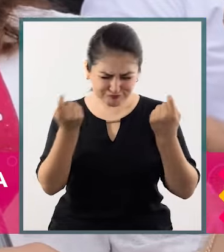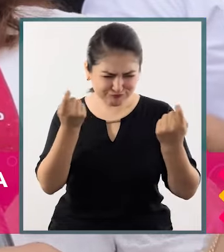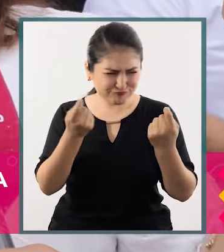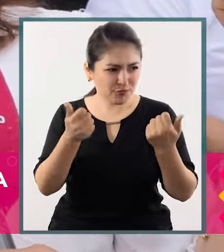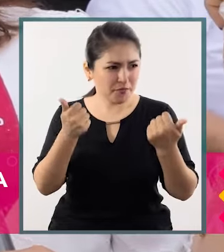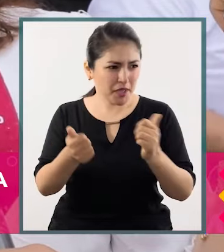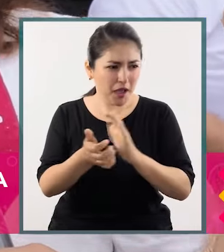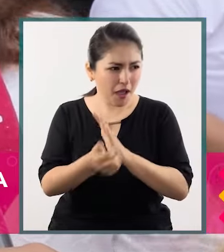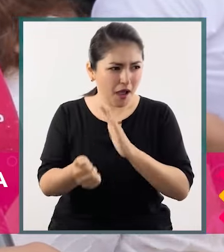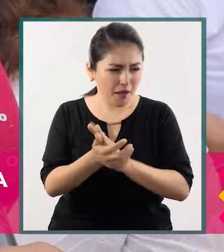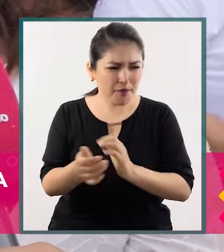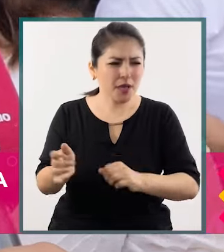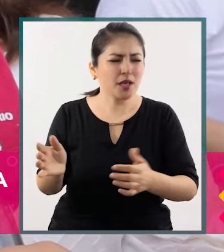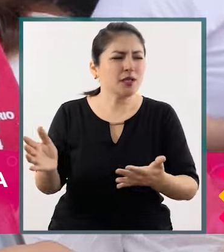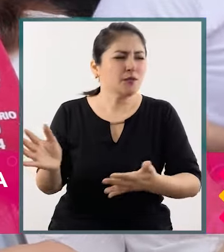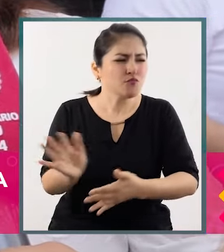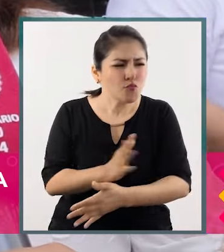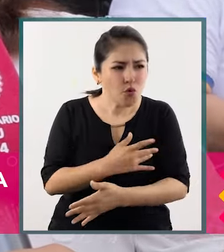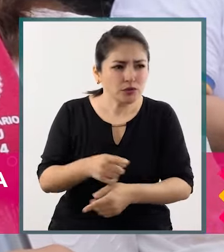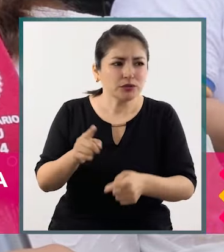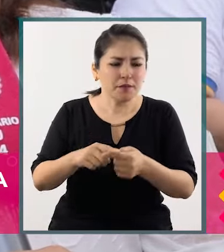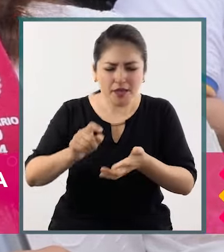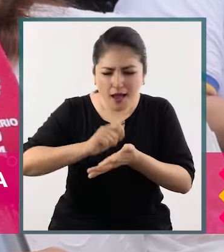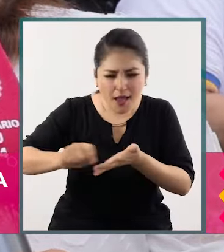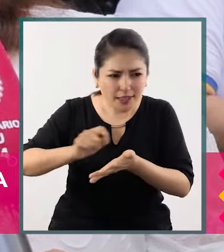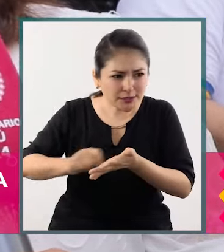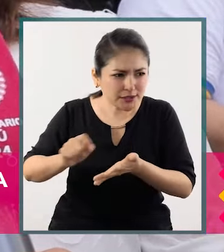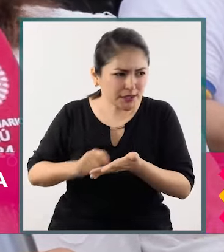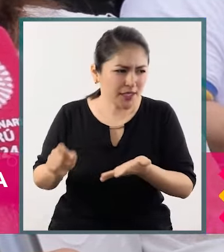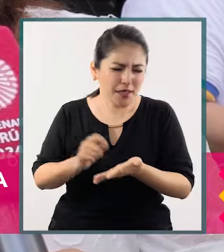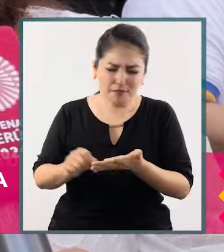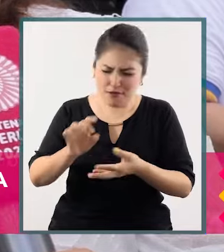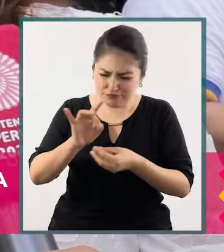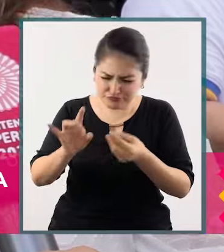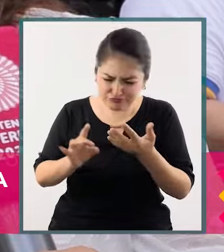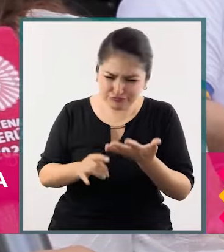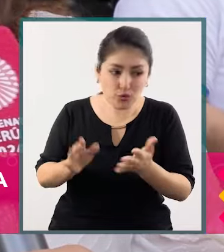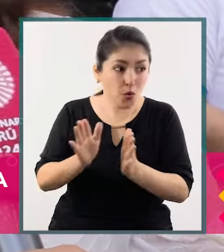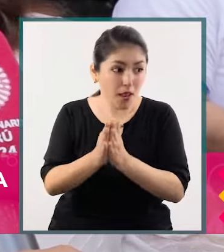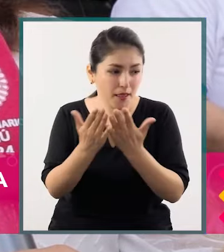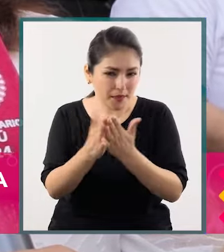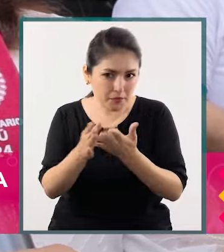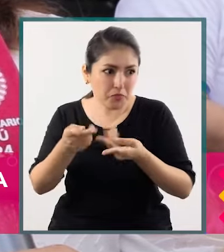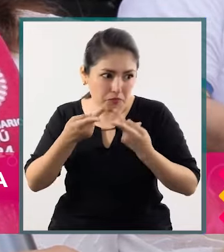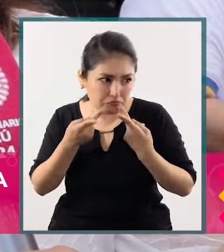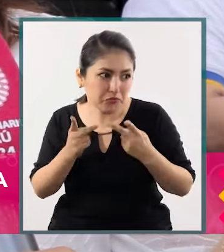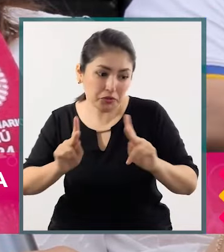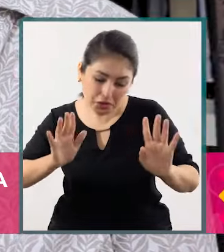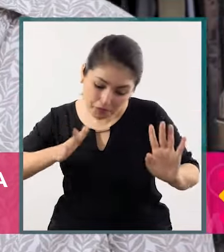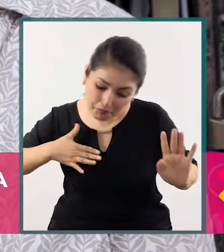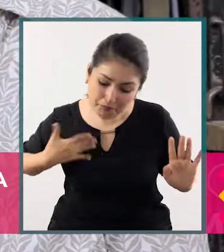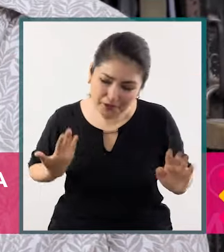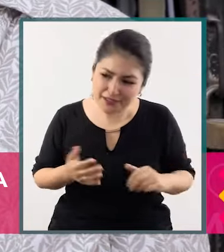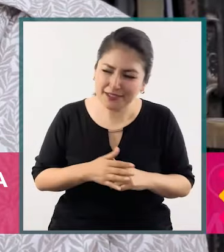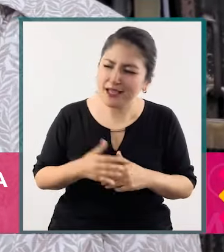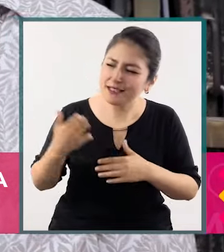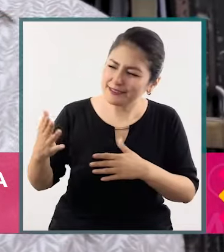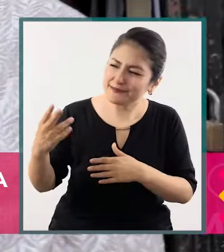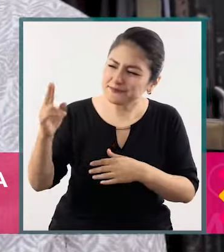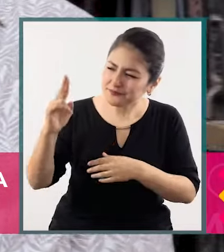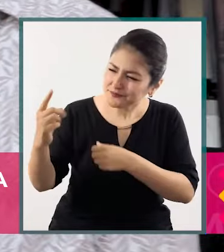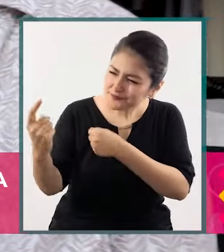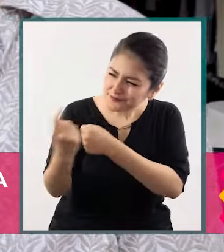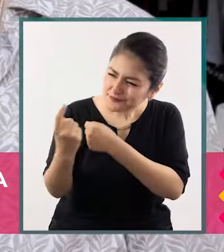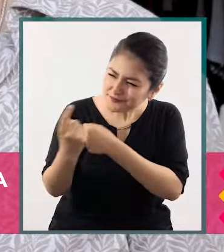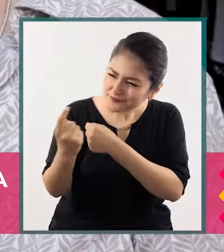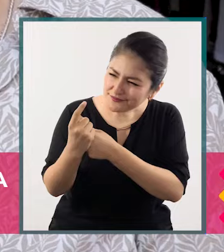Y no solamente es músico, también escribe. Es un autor, compositor. Tiene un libro que cualquier momento va a salir. Porque él es mi maestro, ¿no? También